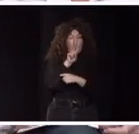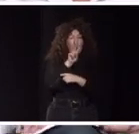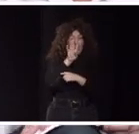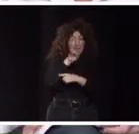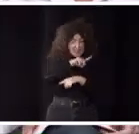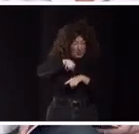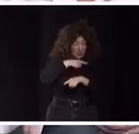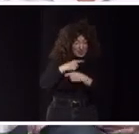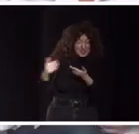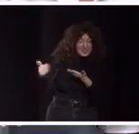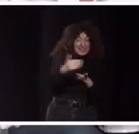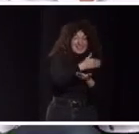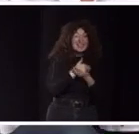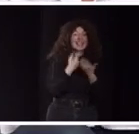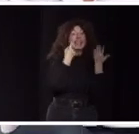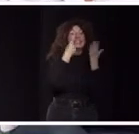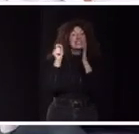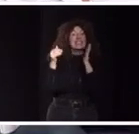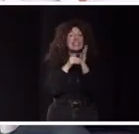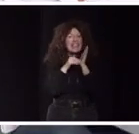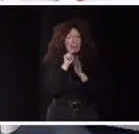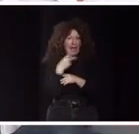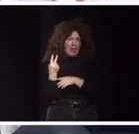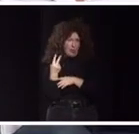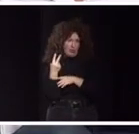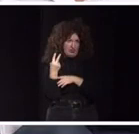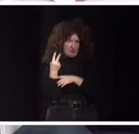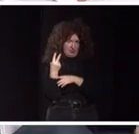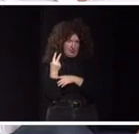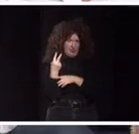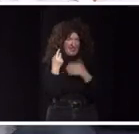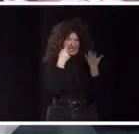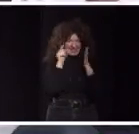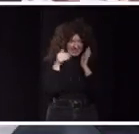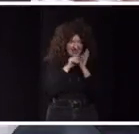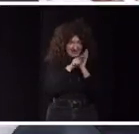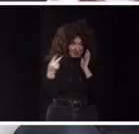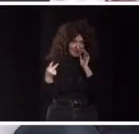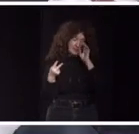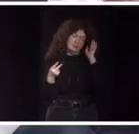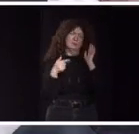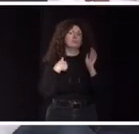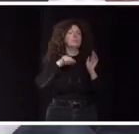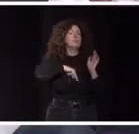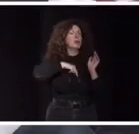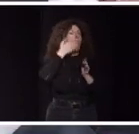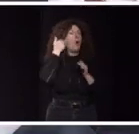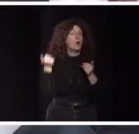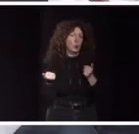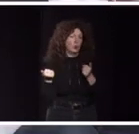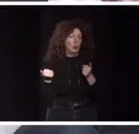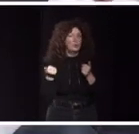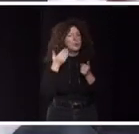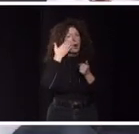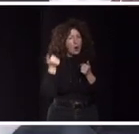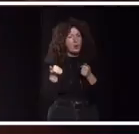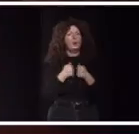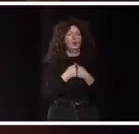horas recaudamos más de 60.000 euros, compañeros y compañeras. ¡Qué orgullo! ¡Qué